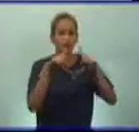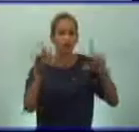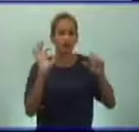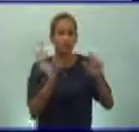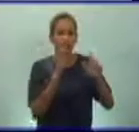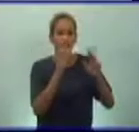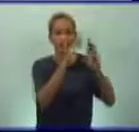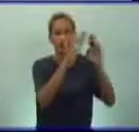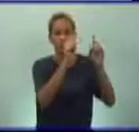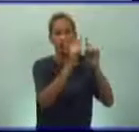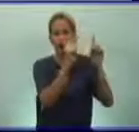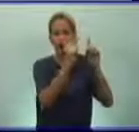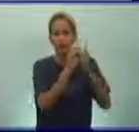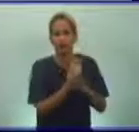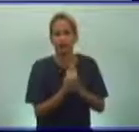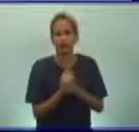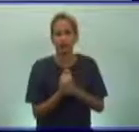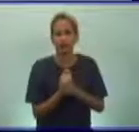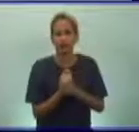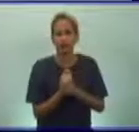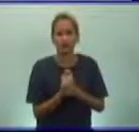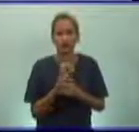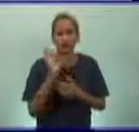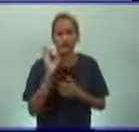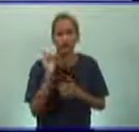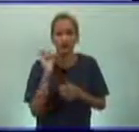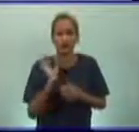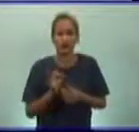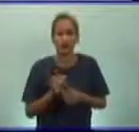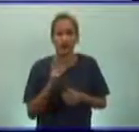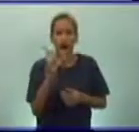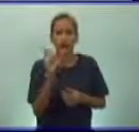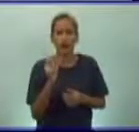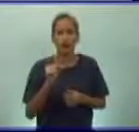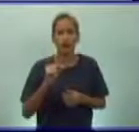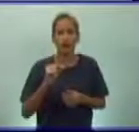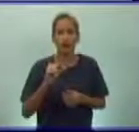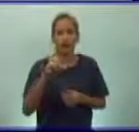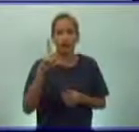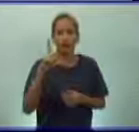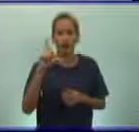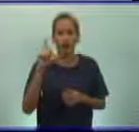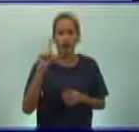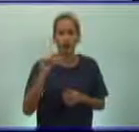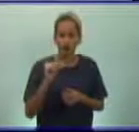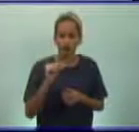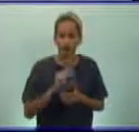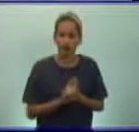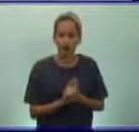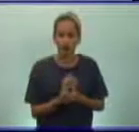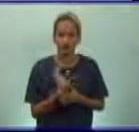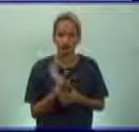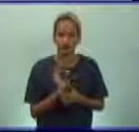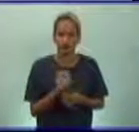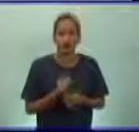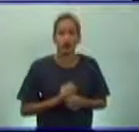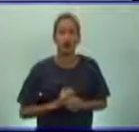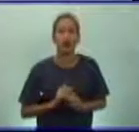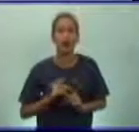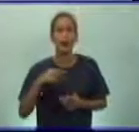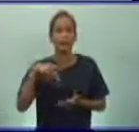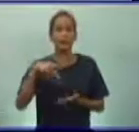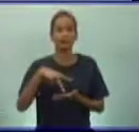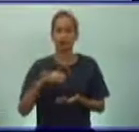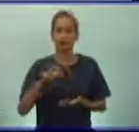escritura, entre otras, de las letras mayúsculas y minúsculas. No olviden mantener una postura correcta